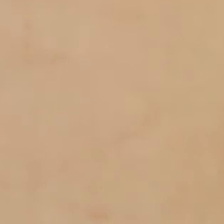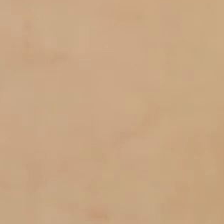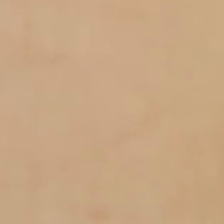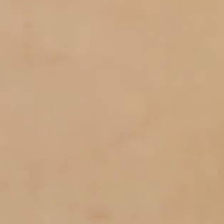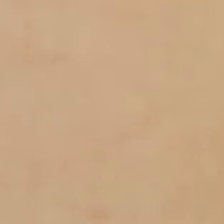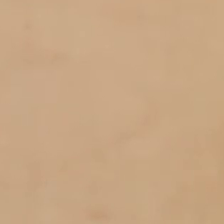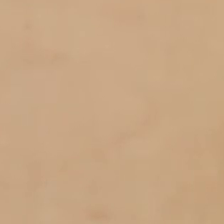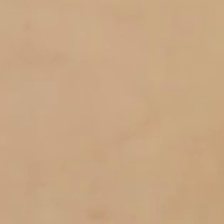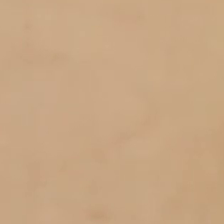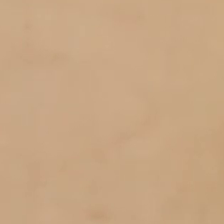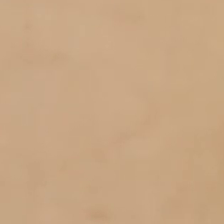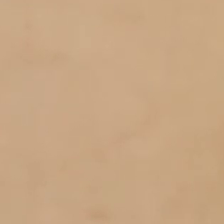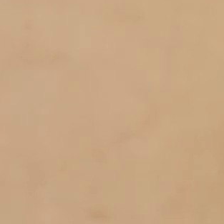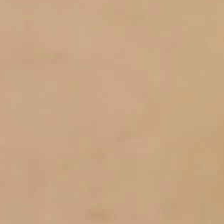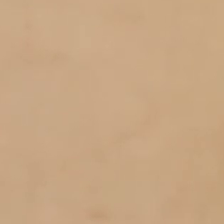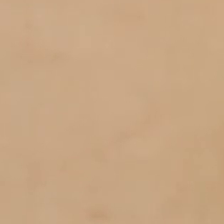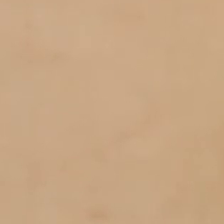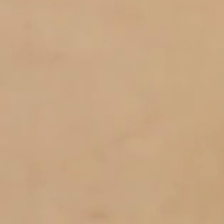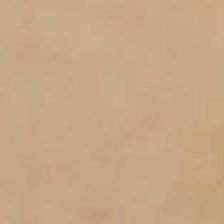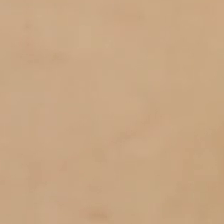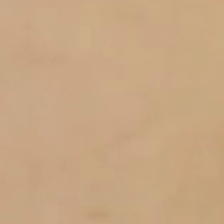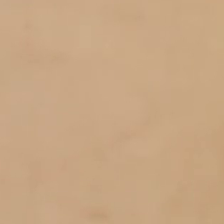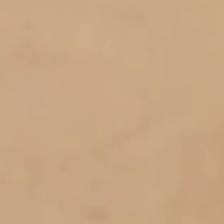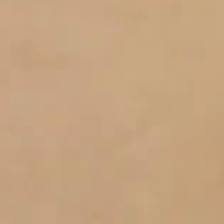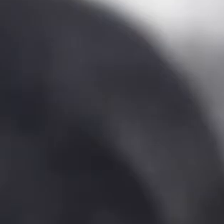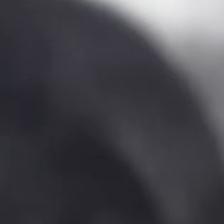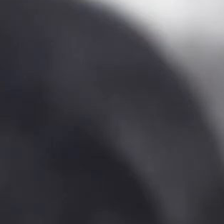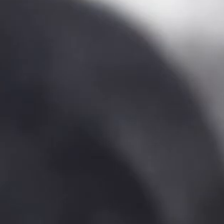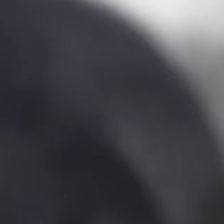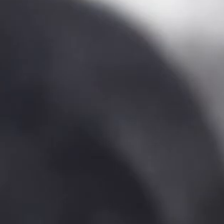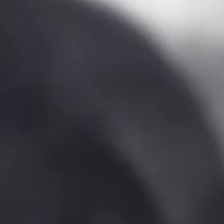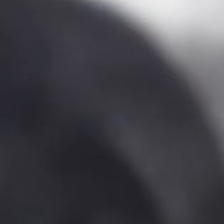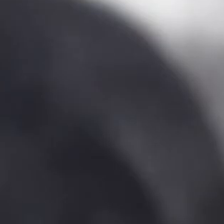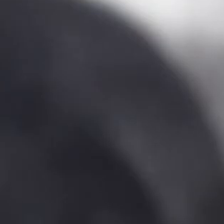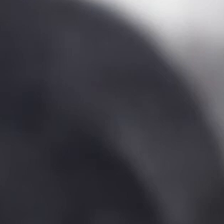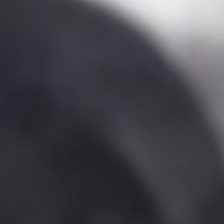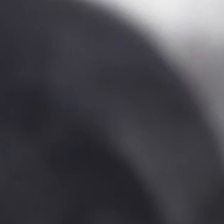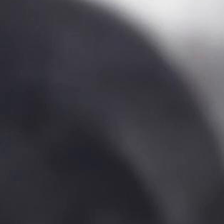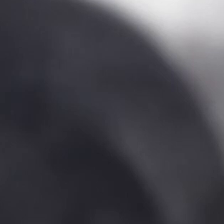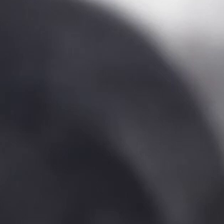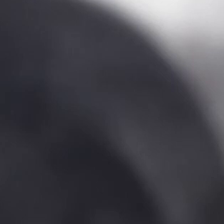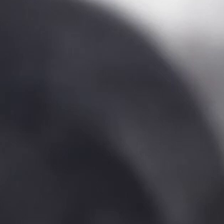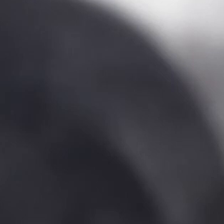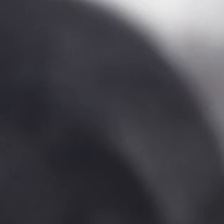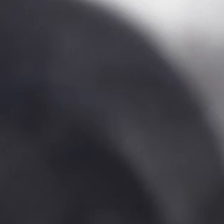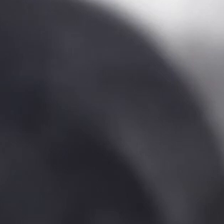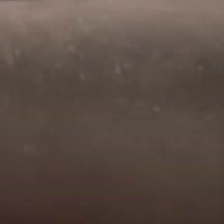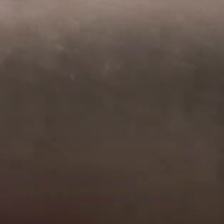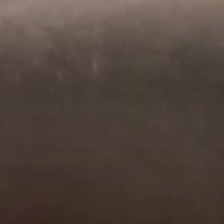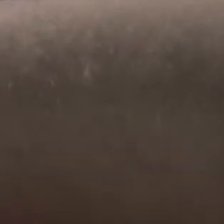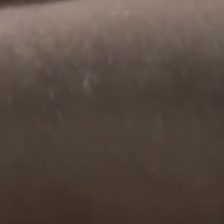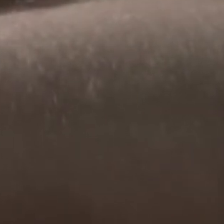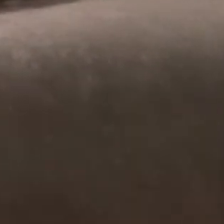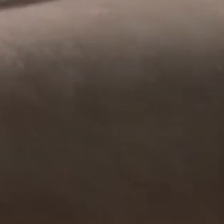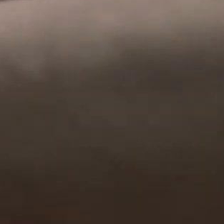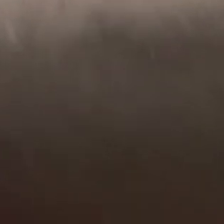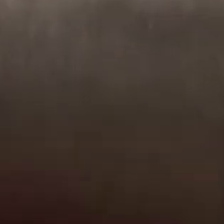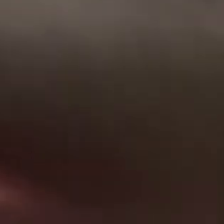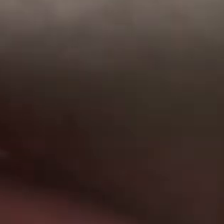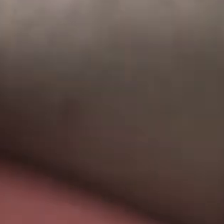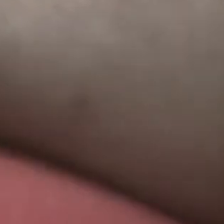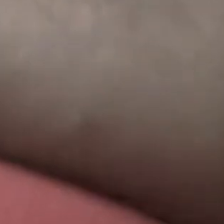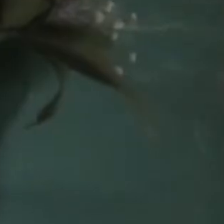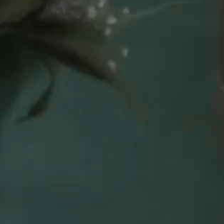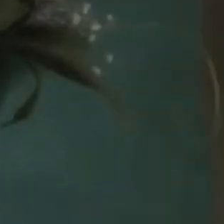gran angustia. Es como que me faltaba el aire y por primera vez me sentí en confianza para hablar de mi